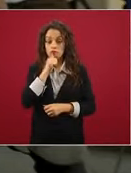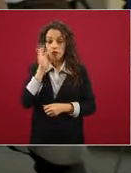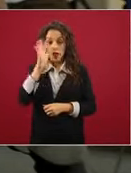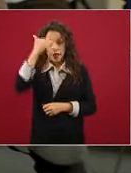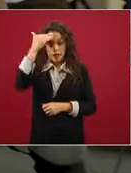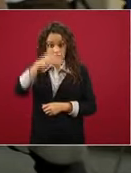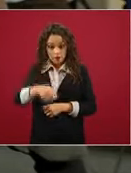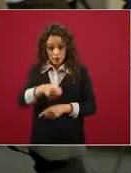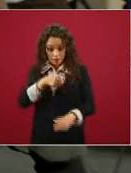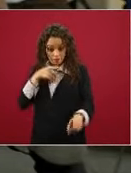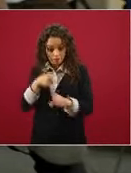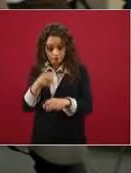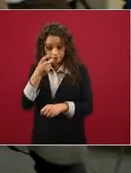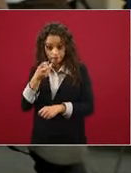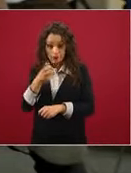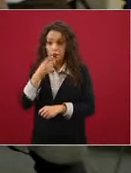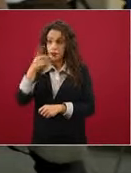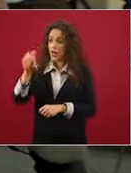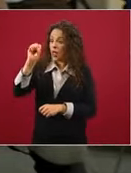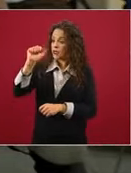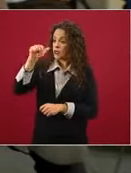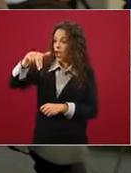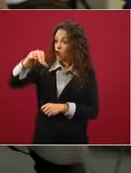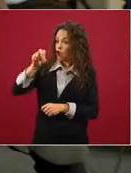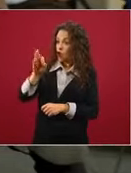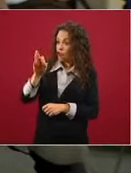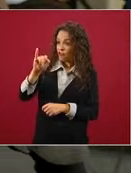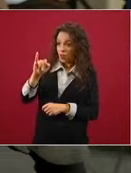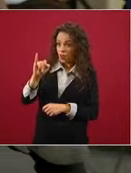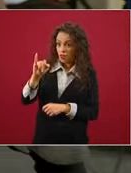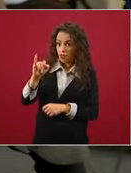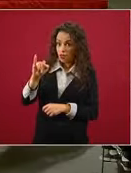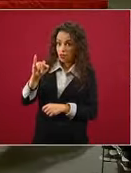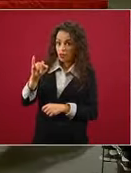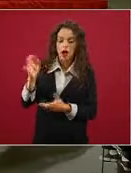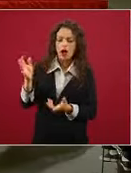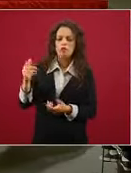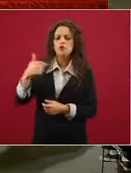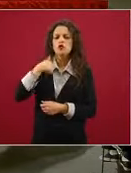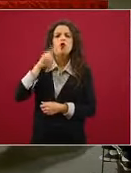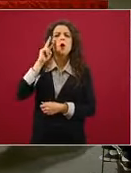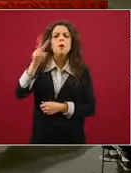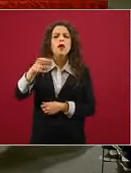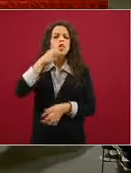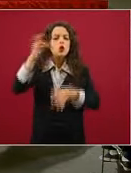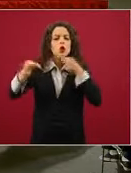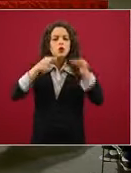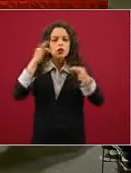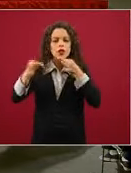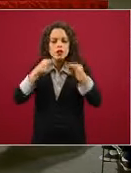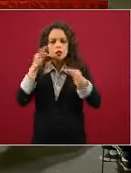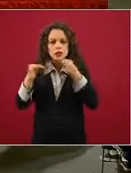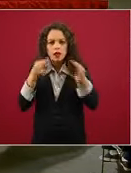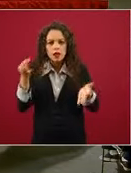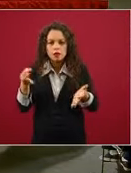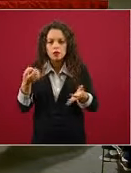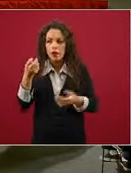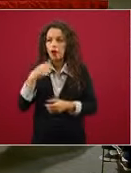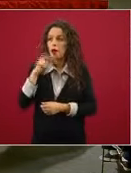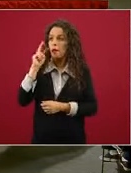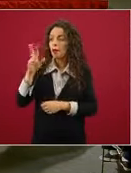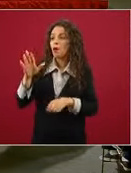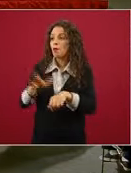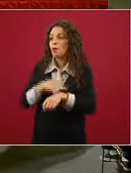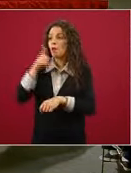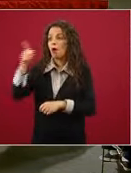No que yo conozca. De Sanofi, Supe porque vi las noticias, el canciller trabaja de cerca con estas empresas privadas,